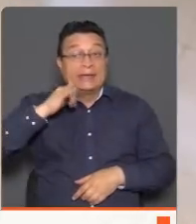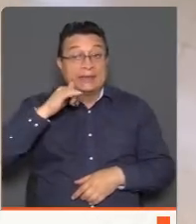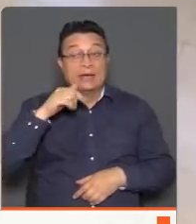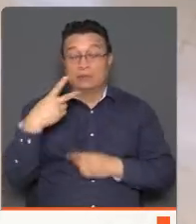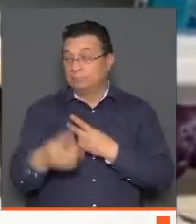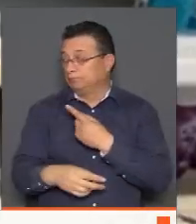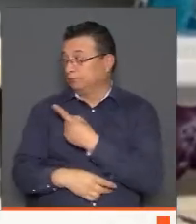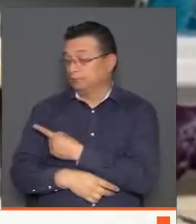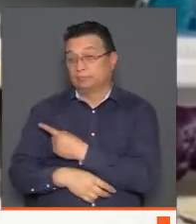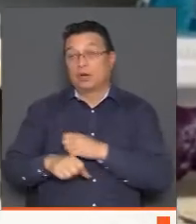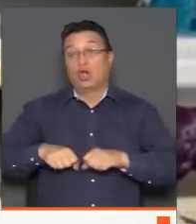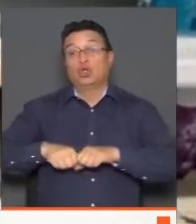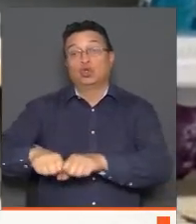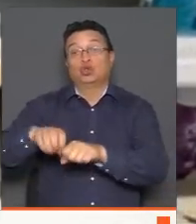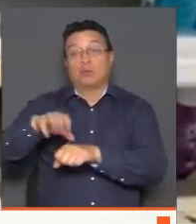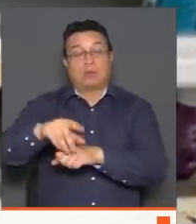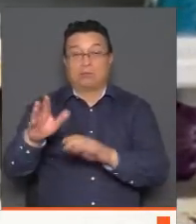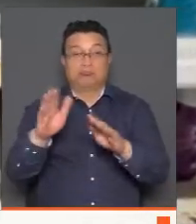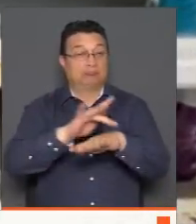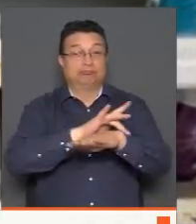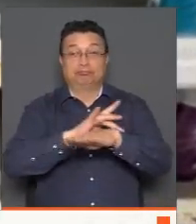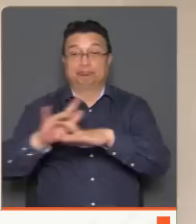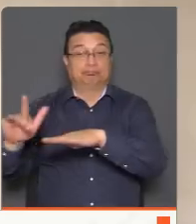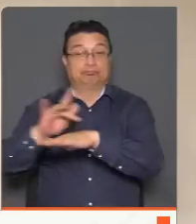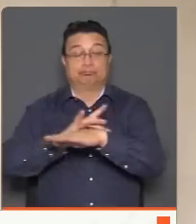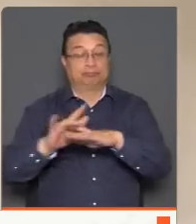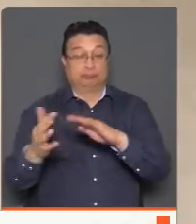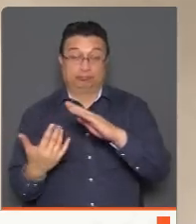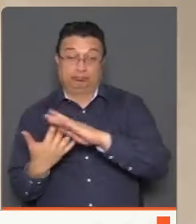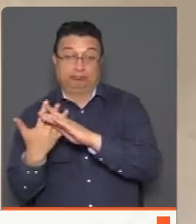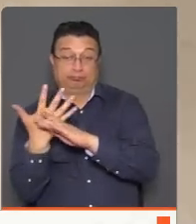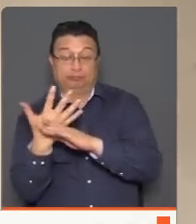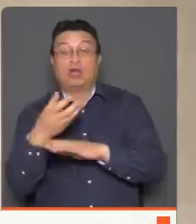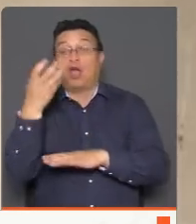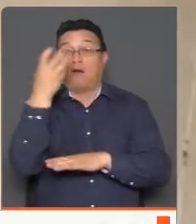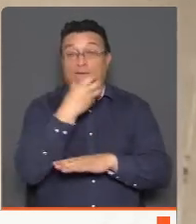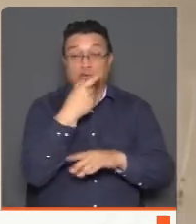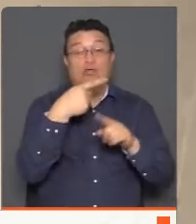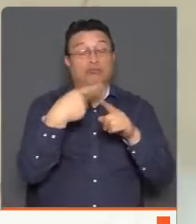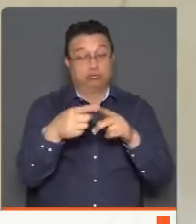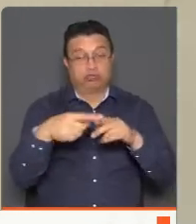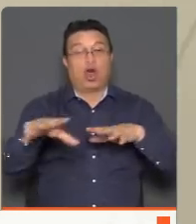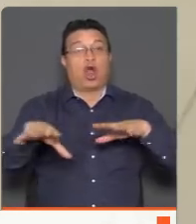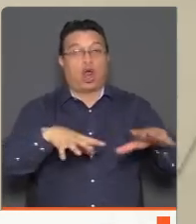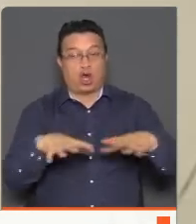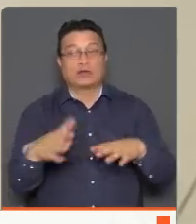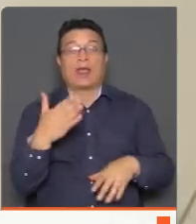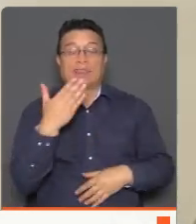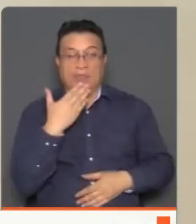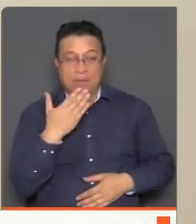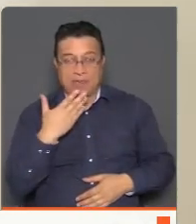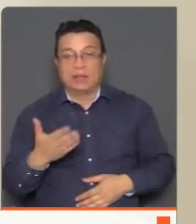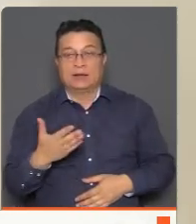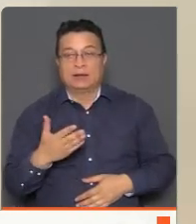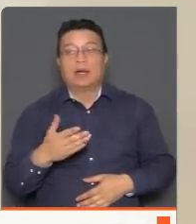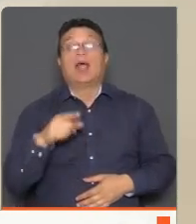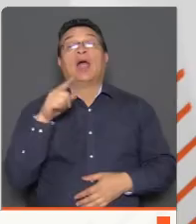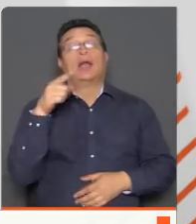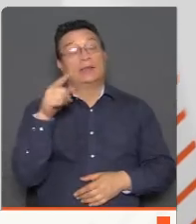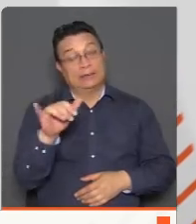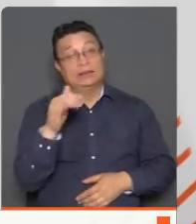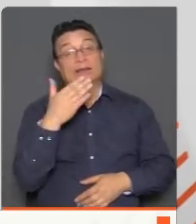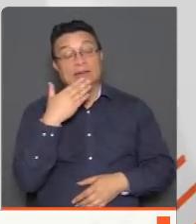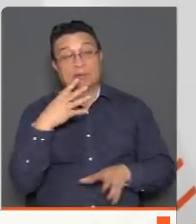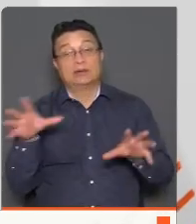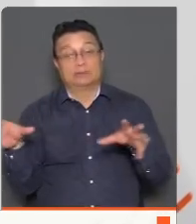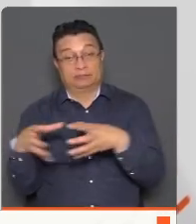en los supermercados. Góndolas vacías, no solo de hortalizas, también en otros productos de primera necesidad. Mientras que desde la